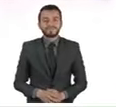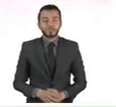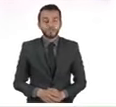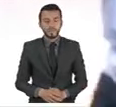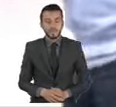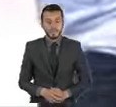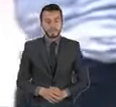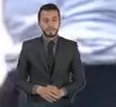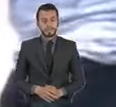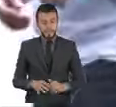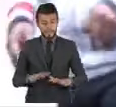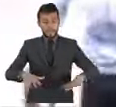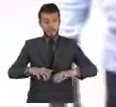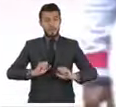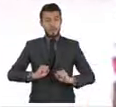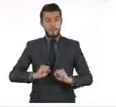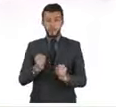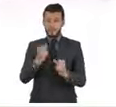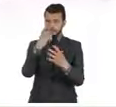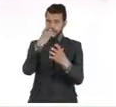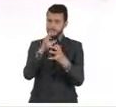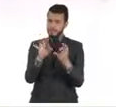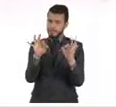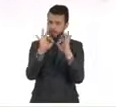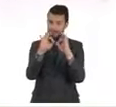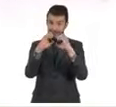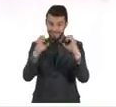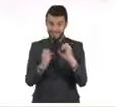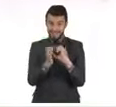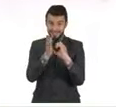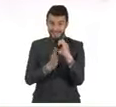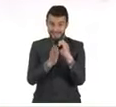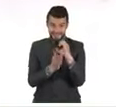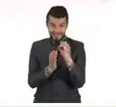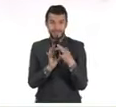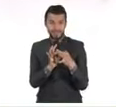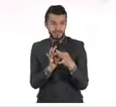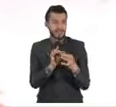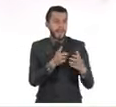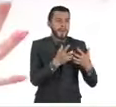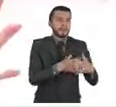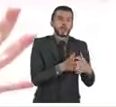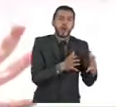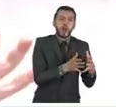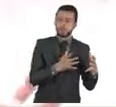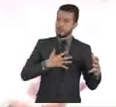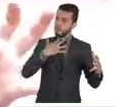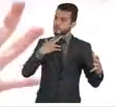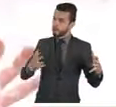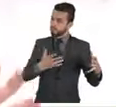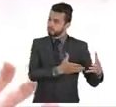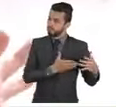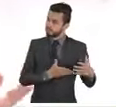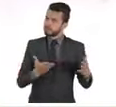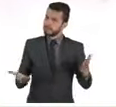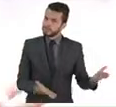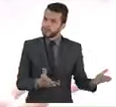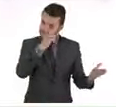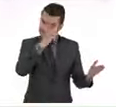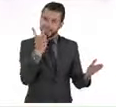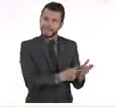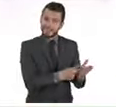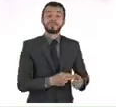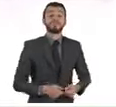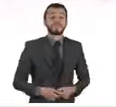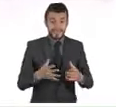ciudad es, por supuesto, crucial. Nosotros somos los voceros de las MIPYMES de Bogotá, y por eso pensar una ciudad que articule las necesidades